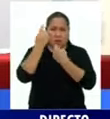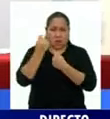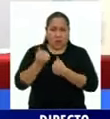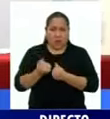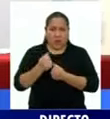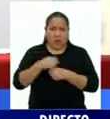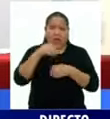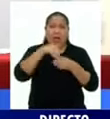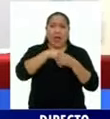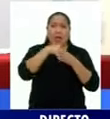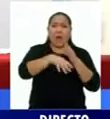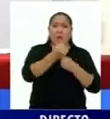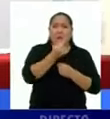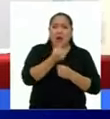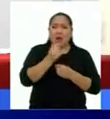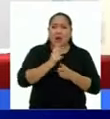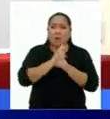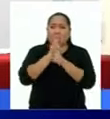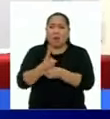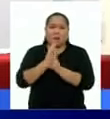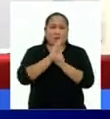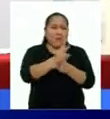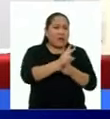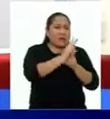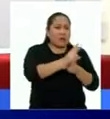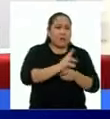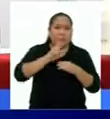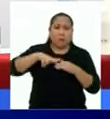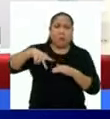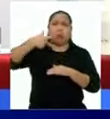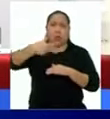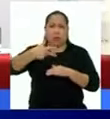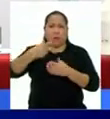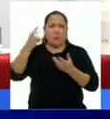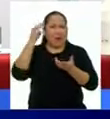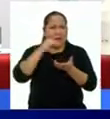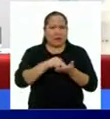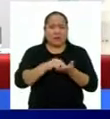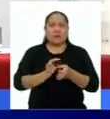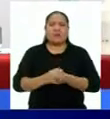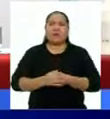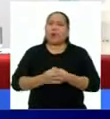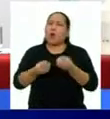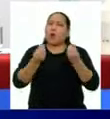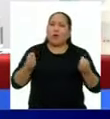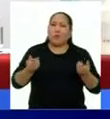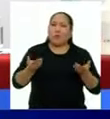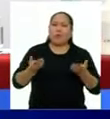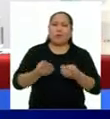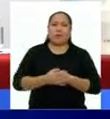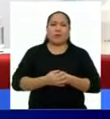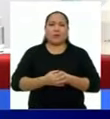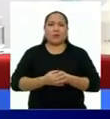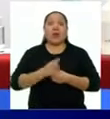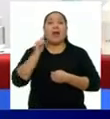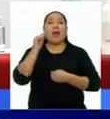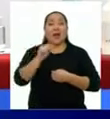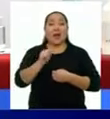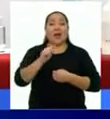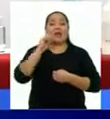bancos ofrecen a las empresas privadas se triplicó. ¿Y cómo así se triplicó? Ahí entra